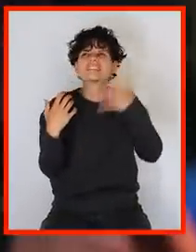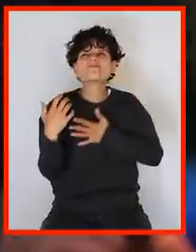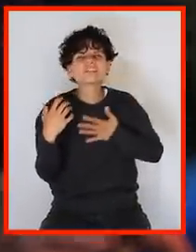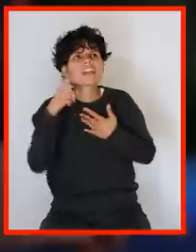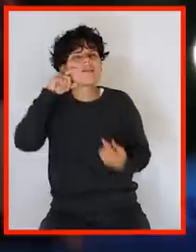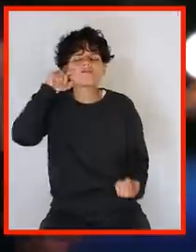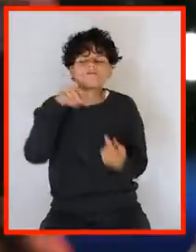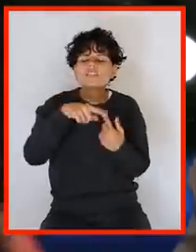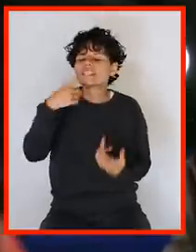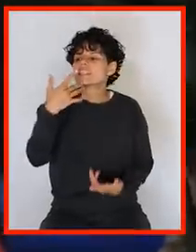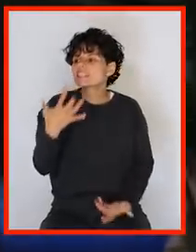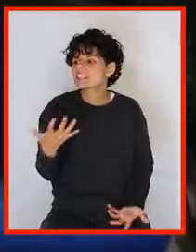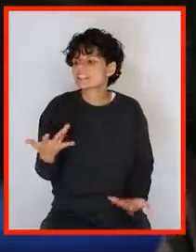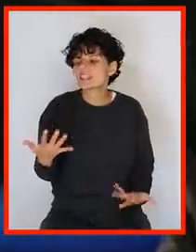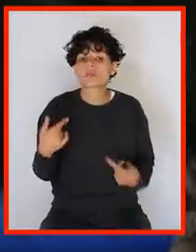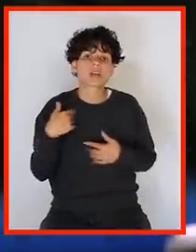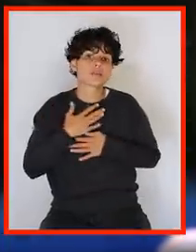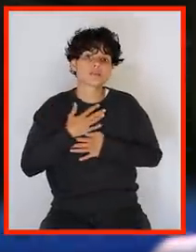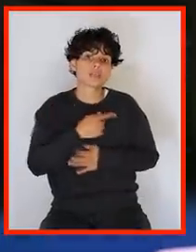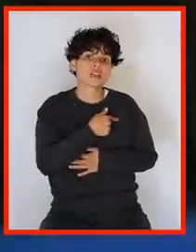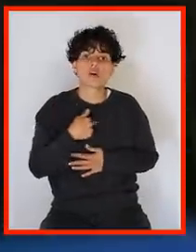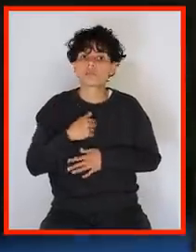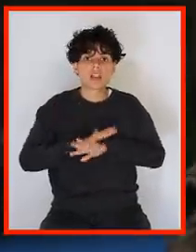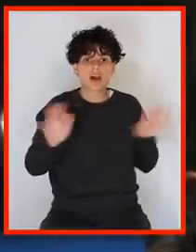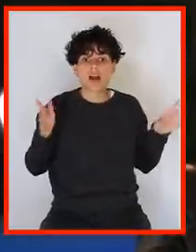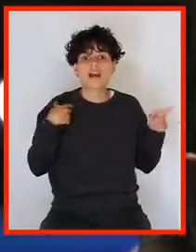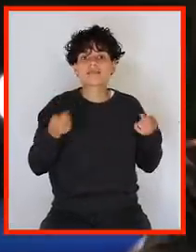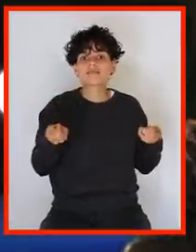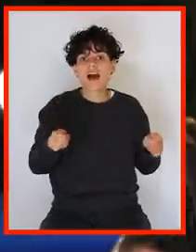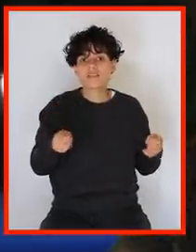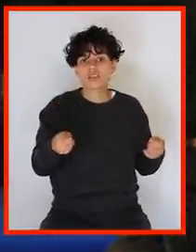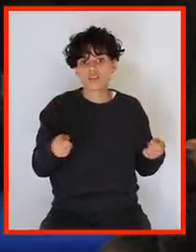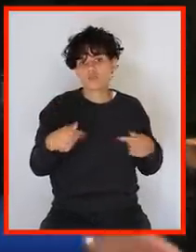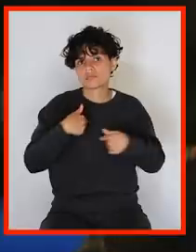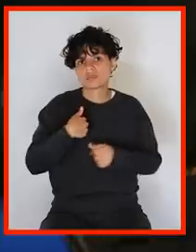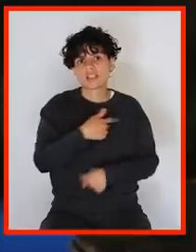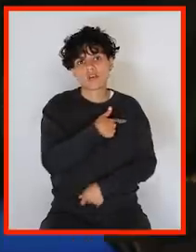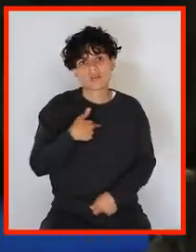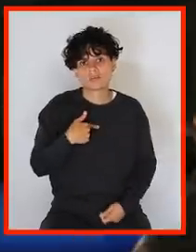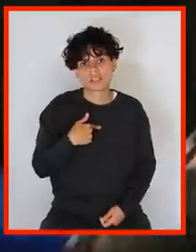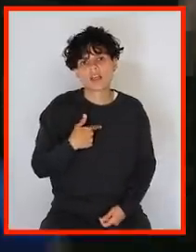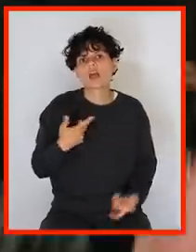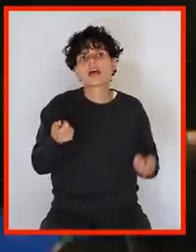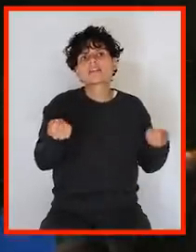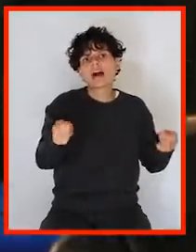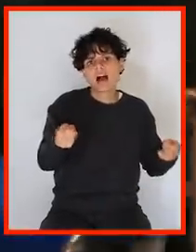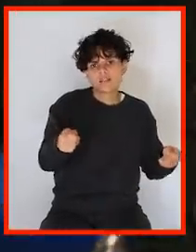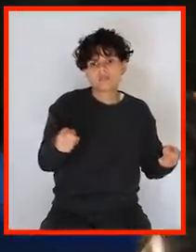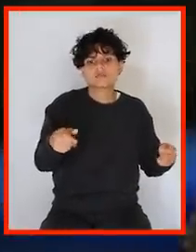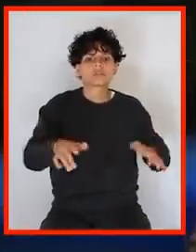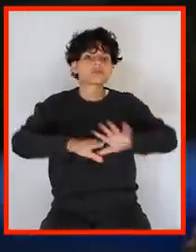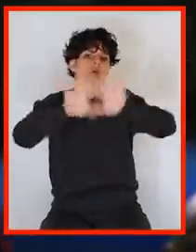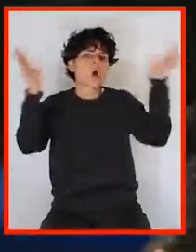como solamente que saliera como mi nombre en la radio, ¿sí? Ni siquiera como en una radio, así, nada, así, en una